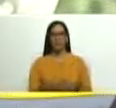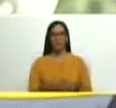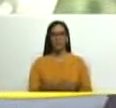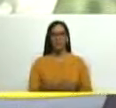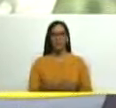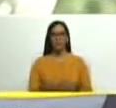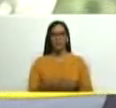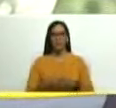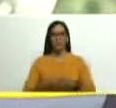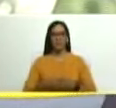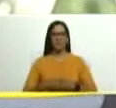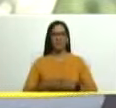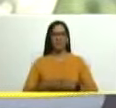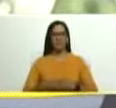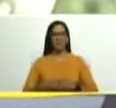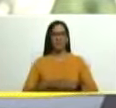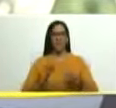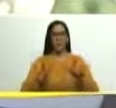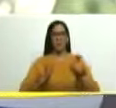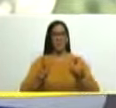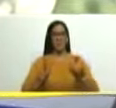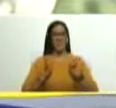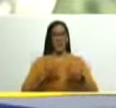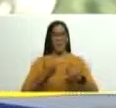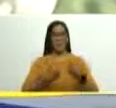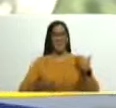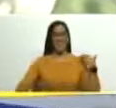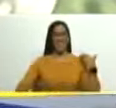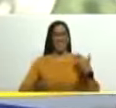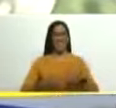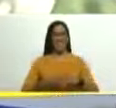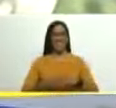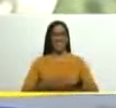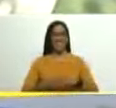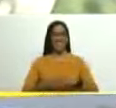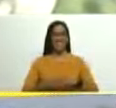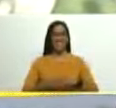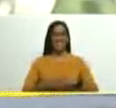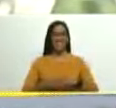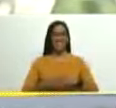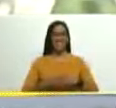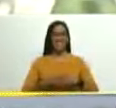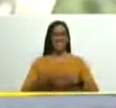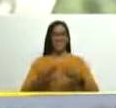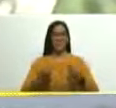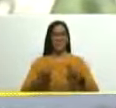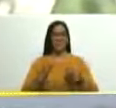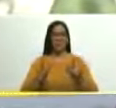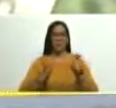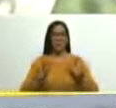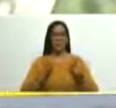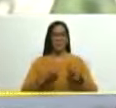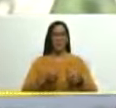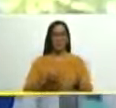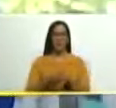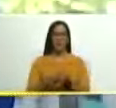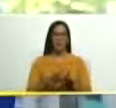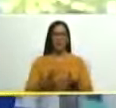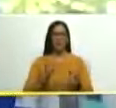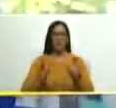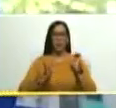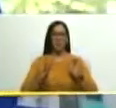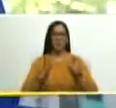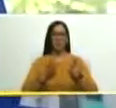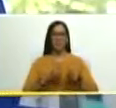Nicolás Maduro. Estoy emocionada, presidente. Ajá. No me emociono. Eso sucede, Yoconda, no, sí. Se